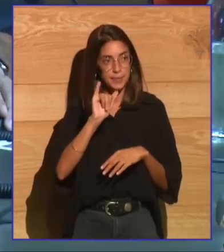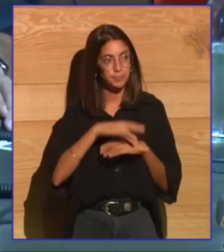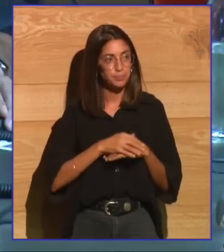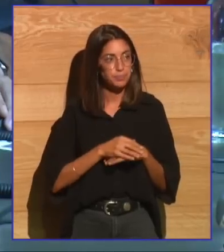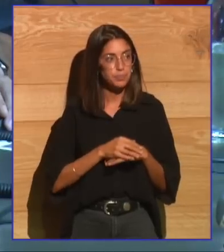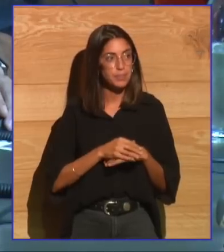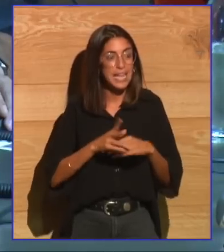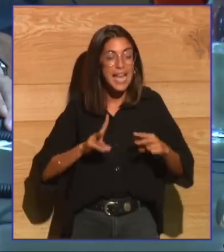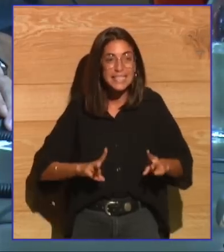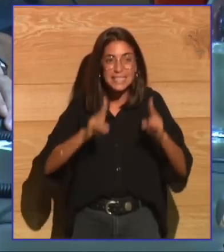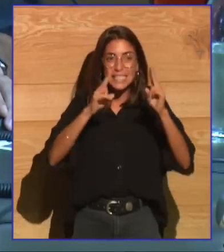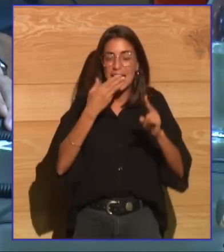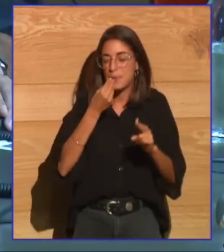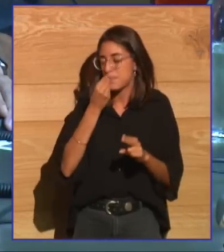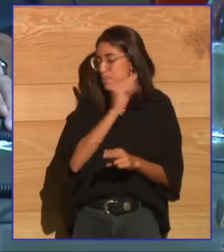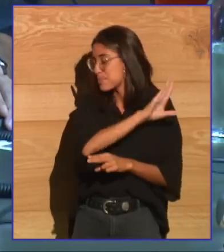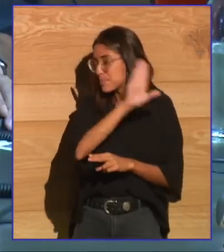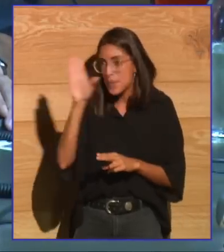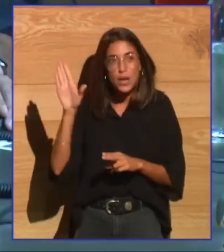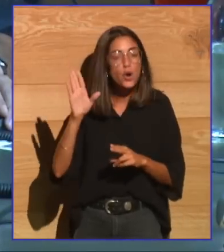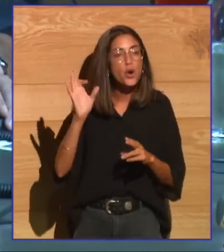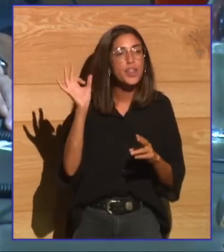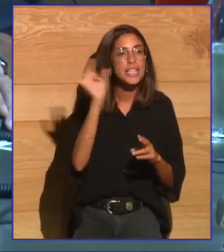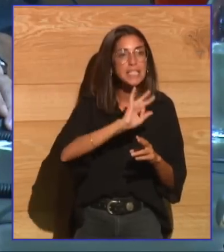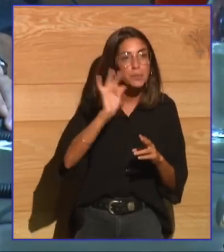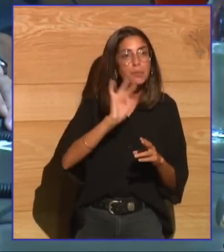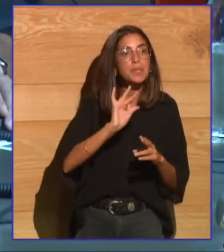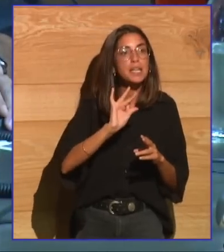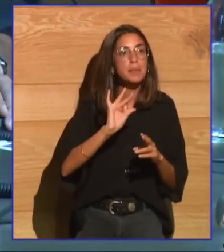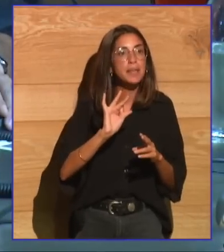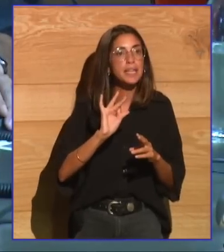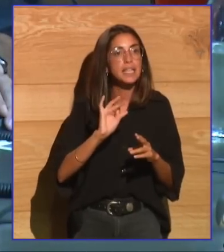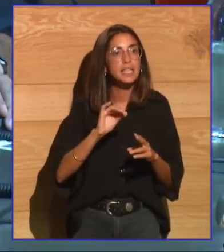mejor escena de la película de steven spielberg